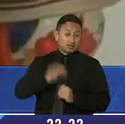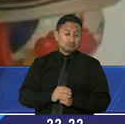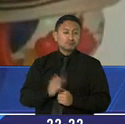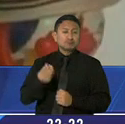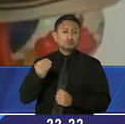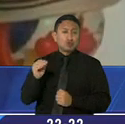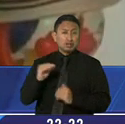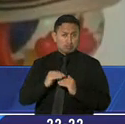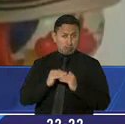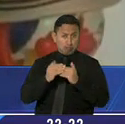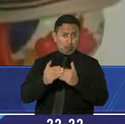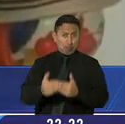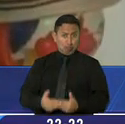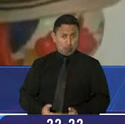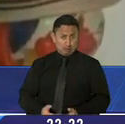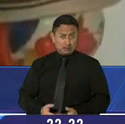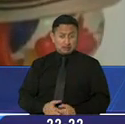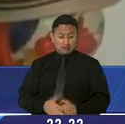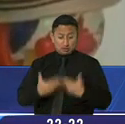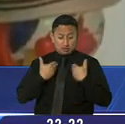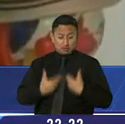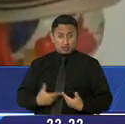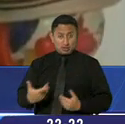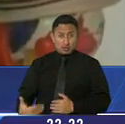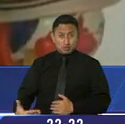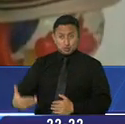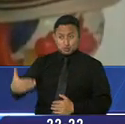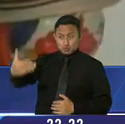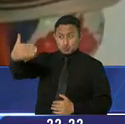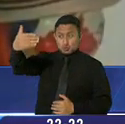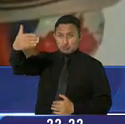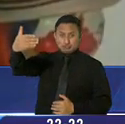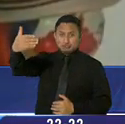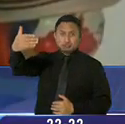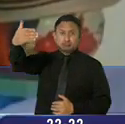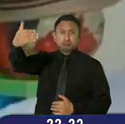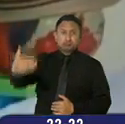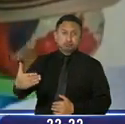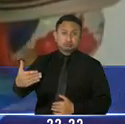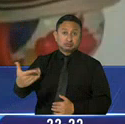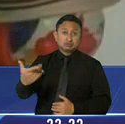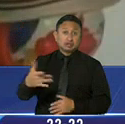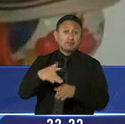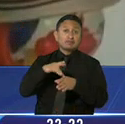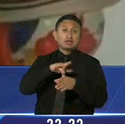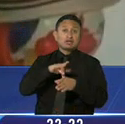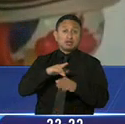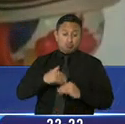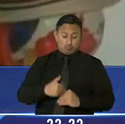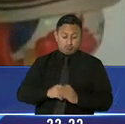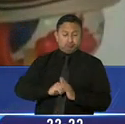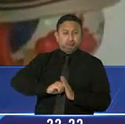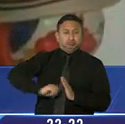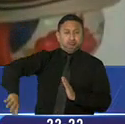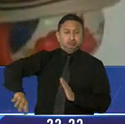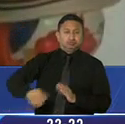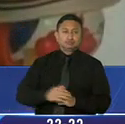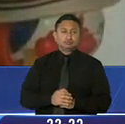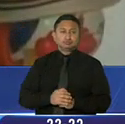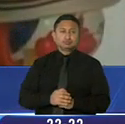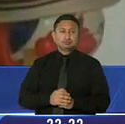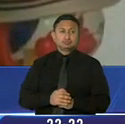y no han completado su crecimiento dejan de crecer. Más riesgo de aborto, tienen más riesgo de que